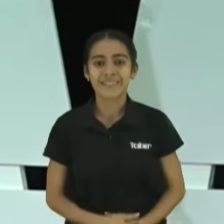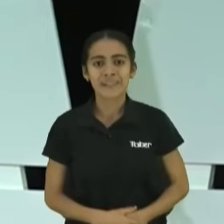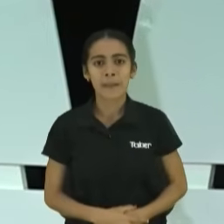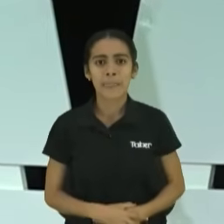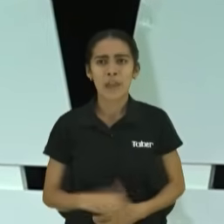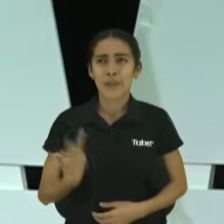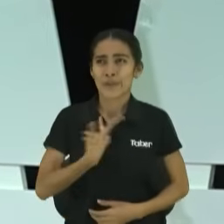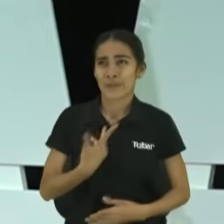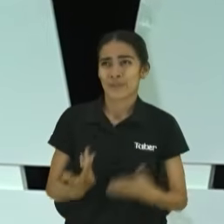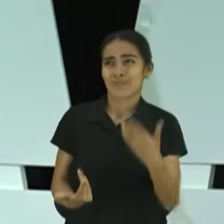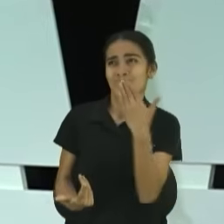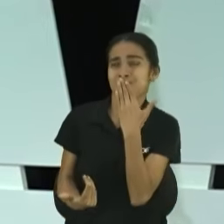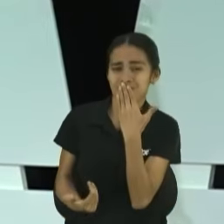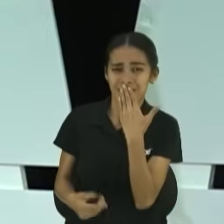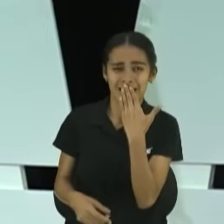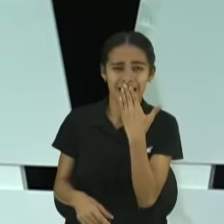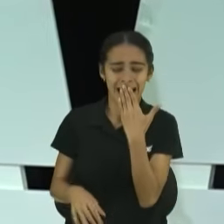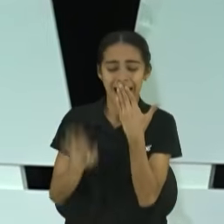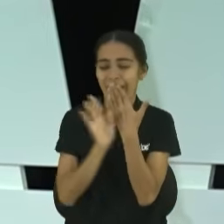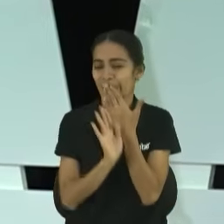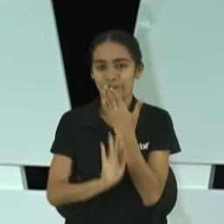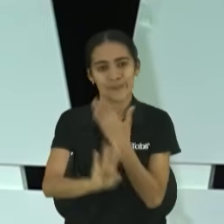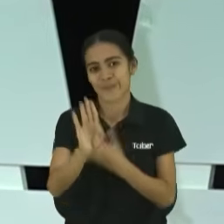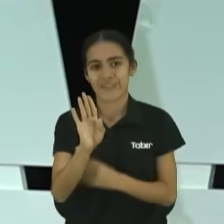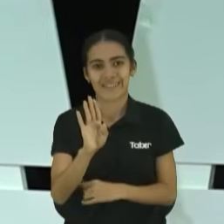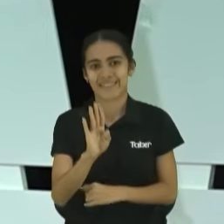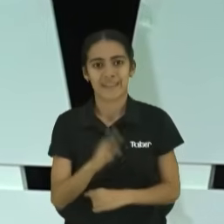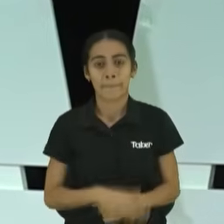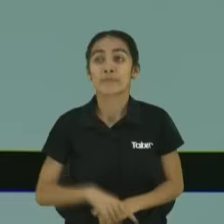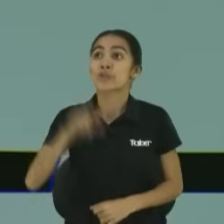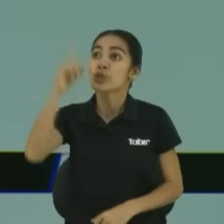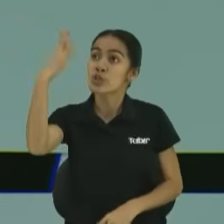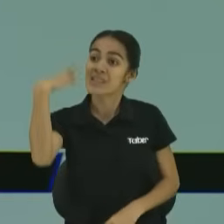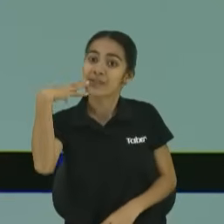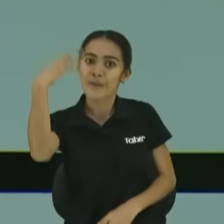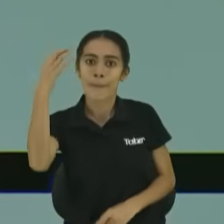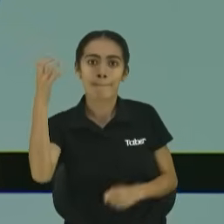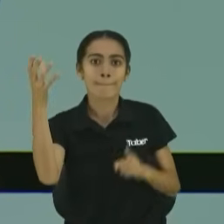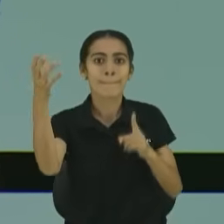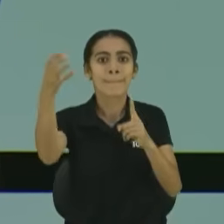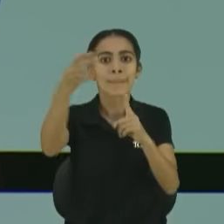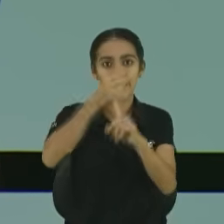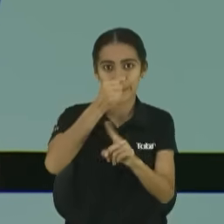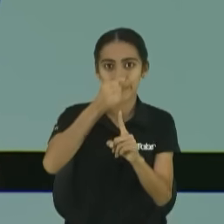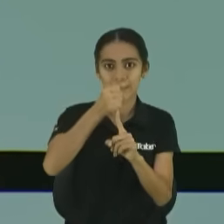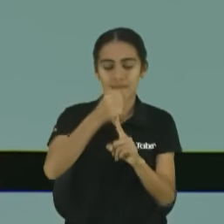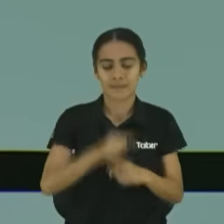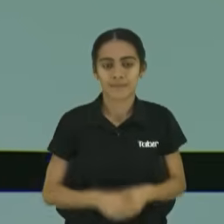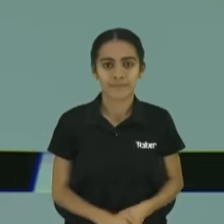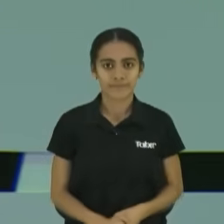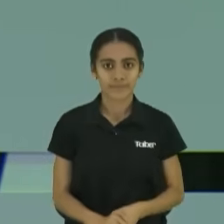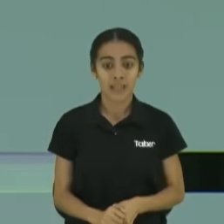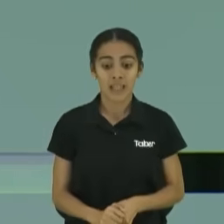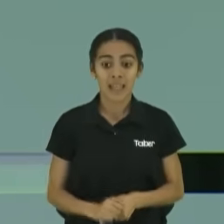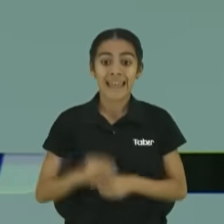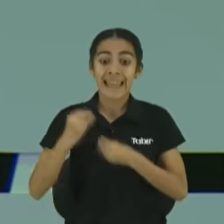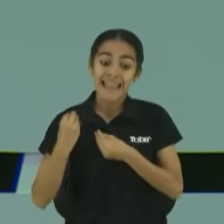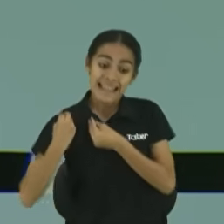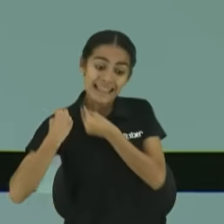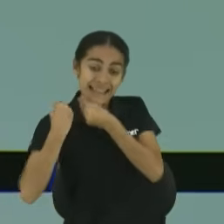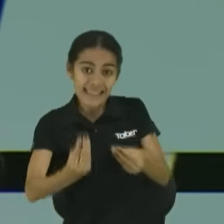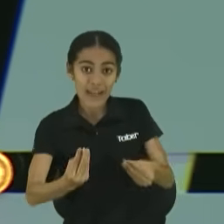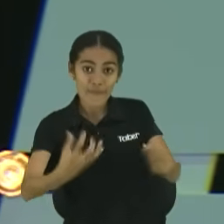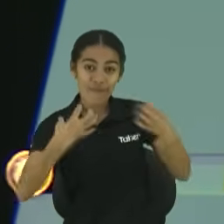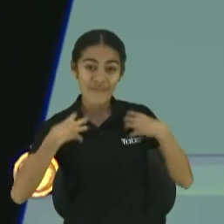nos burlemos de sus cosas? Jamás. Él te escogió con un propósito. Darte una vida entera, nueva,